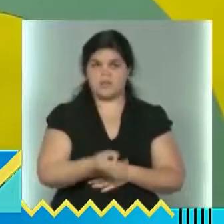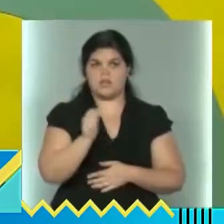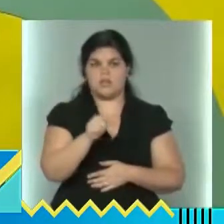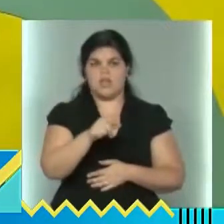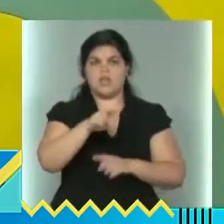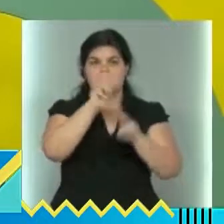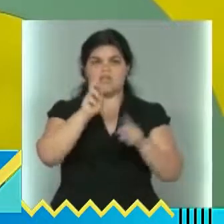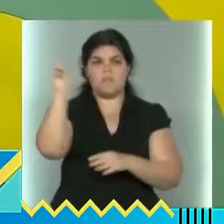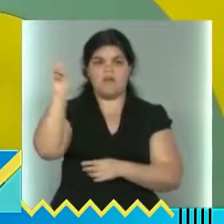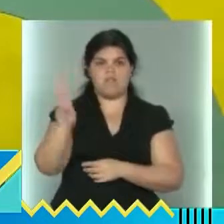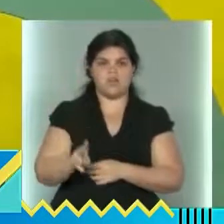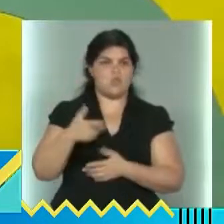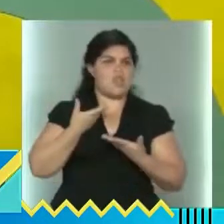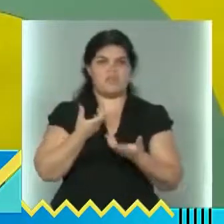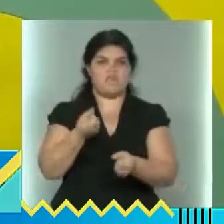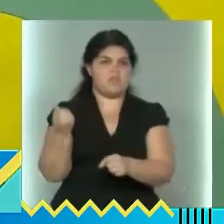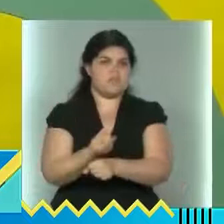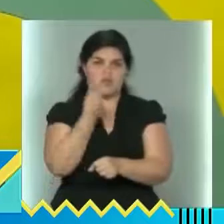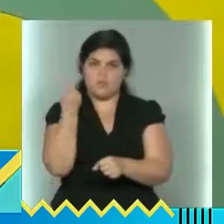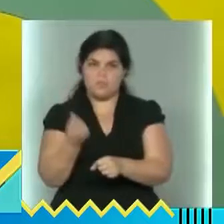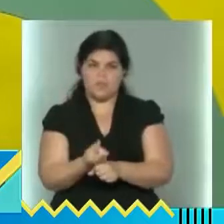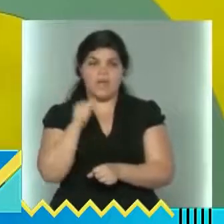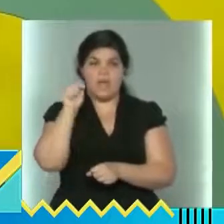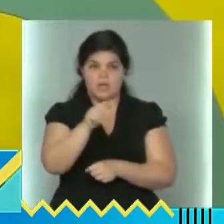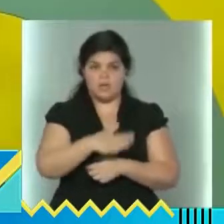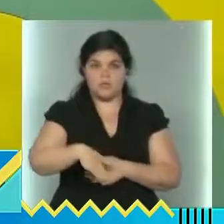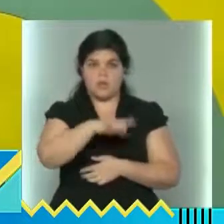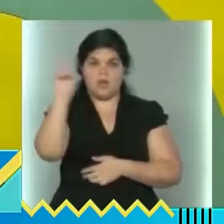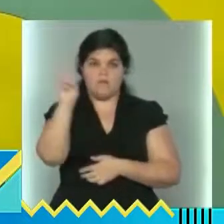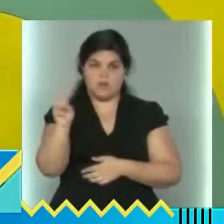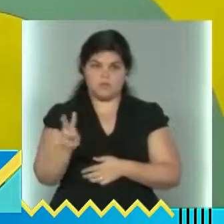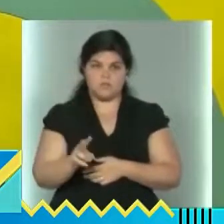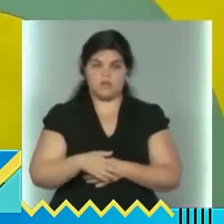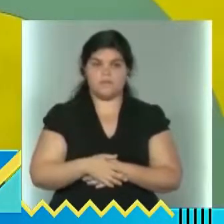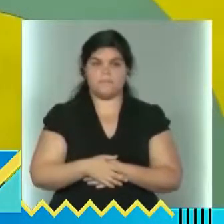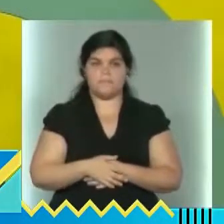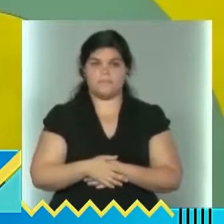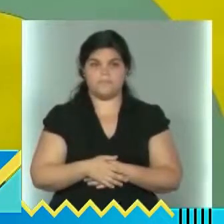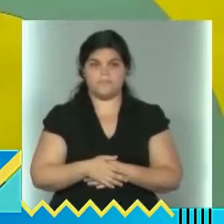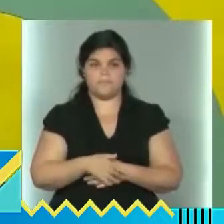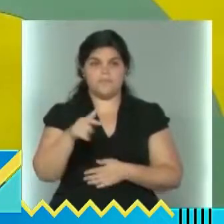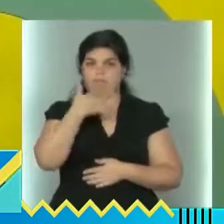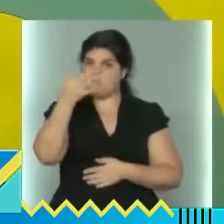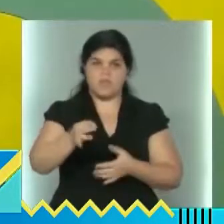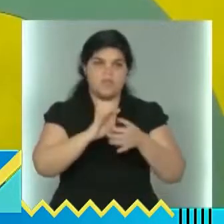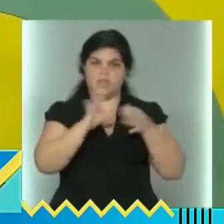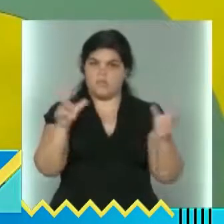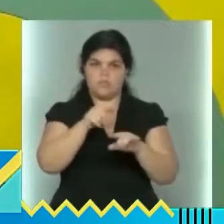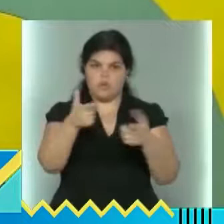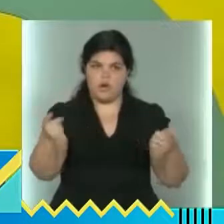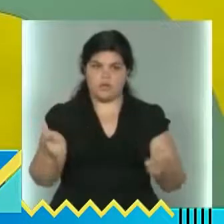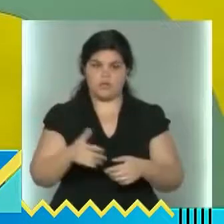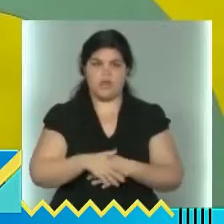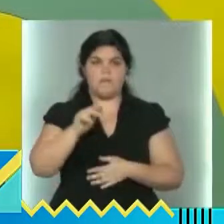Venezuela es indefendible. En Venezuela hay, por supuesto que no hay democracia, en Venezuela